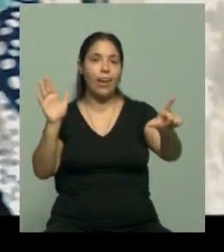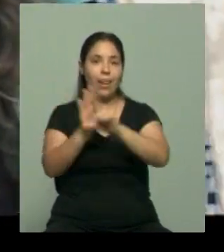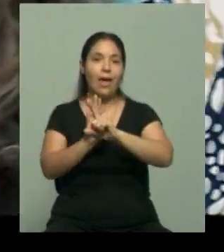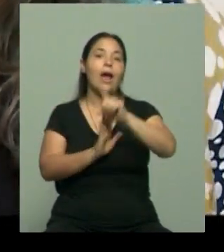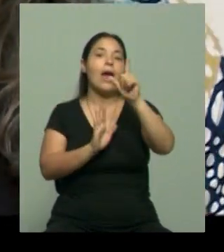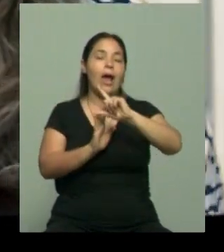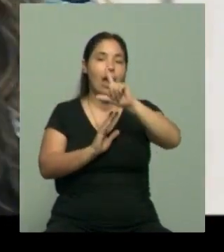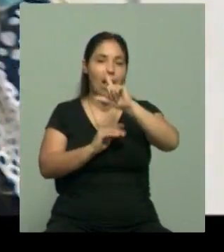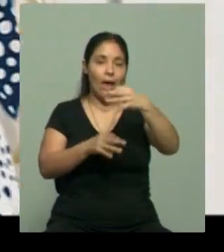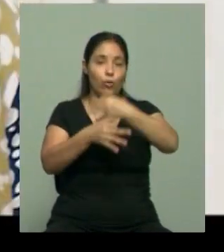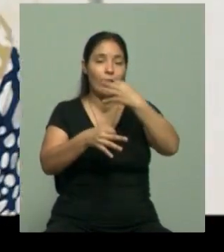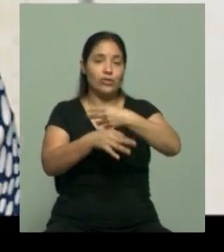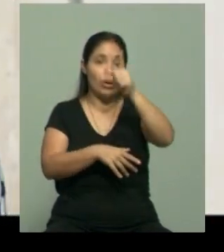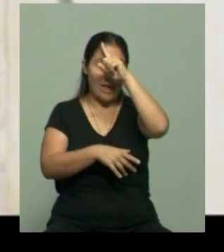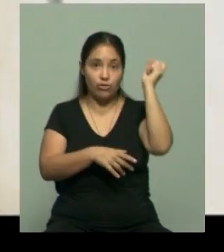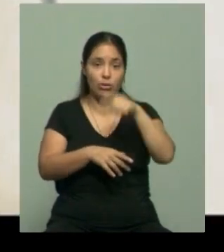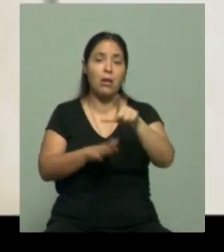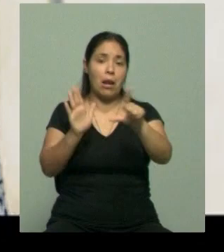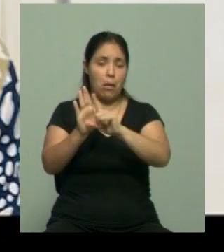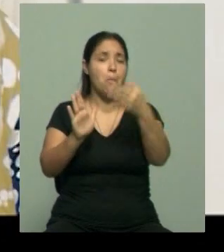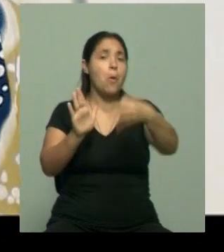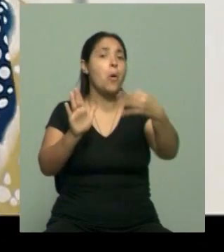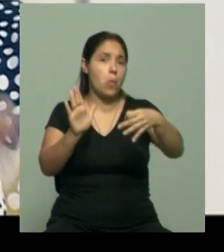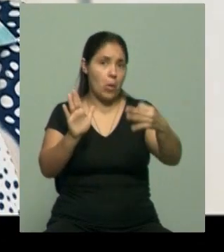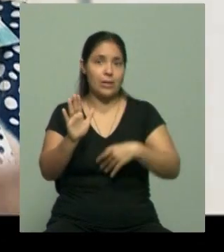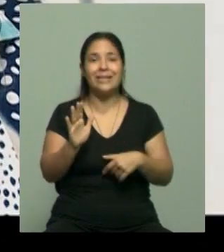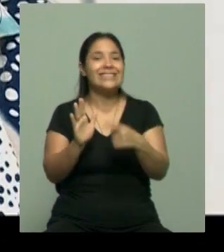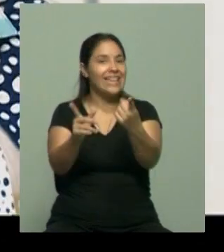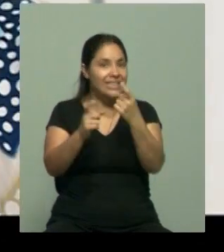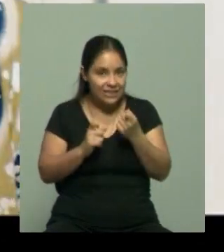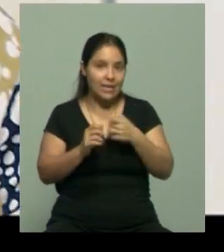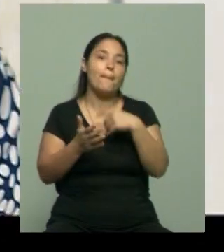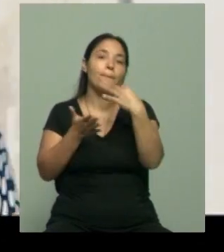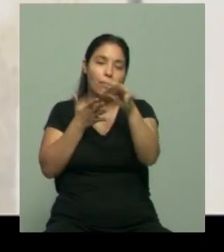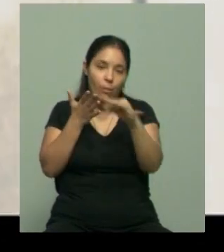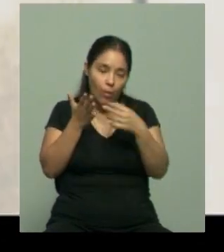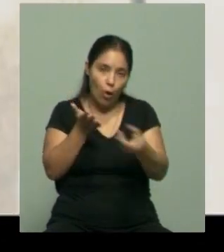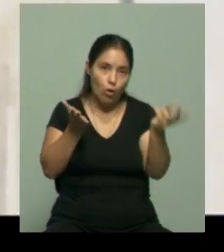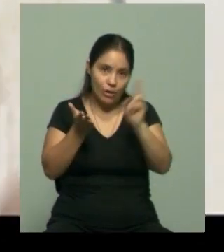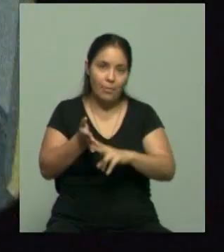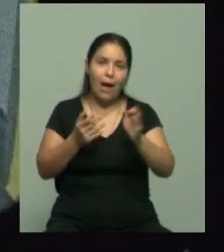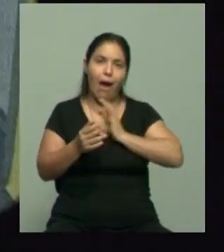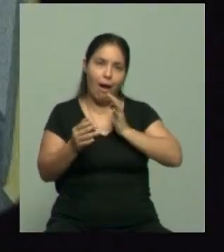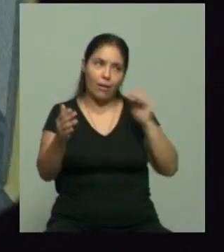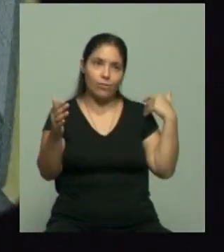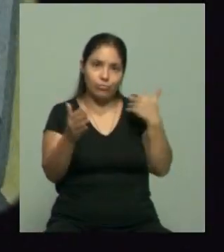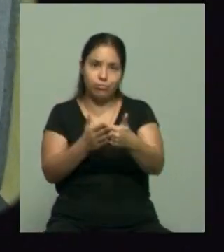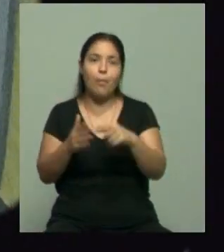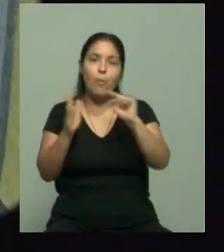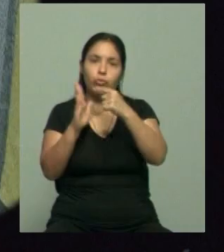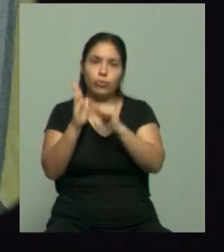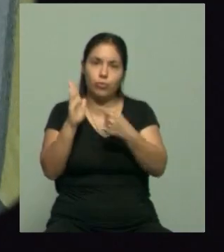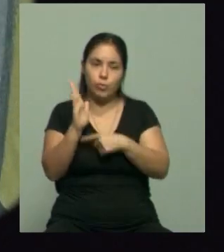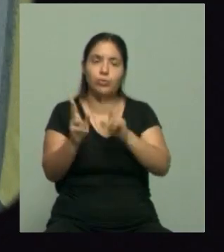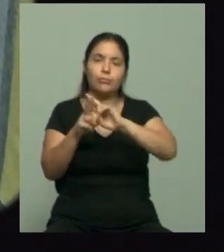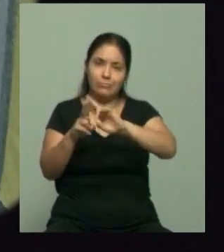de vista es una muy buena ley, que necesita ser revisada porque ya tiene muchos años, necesita ser revisada en algunos puntos,